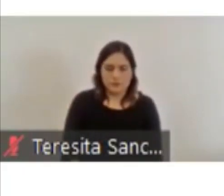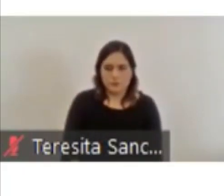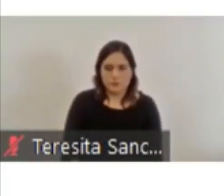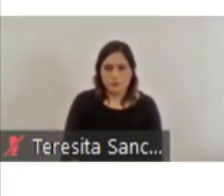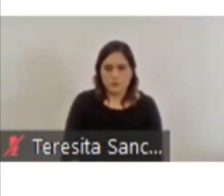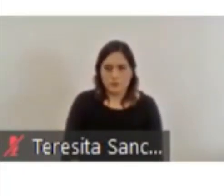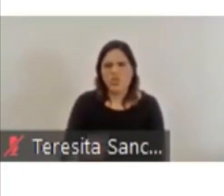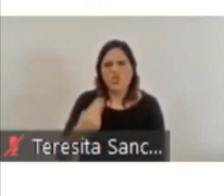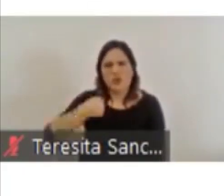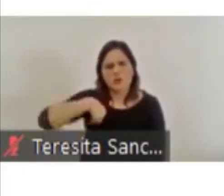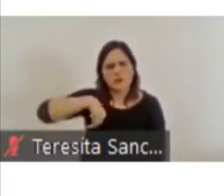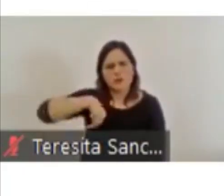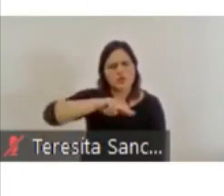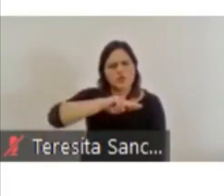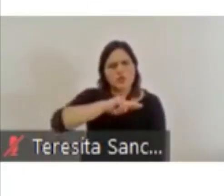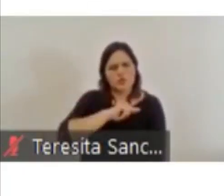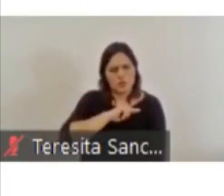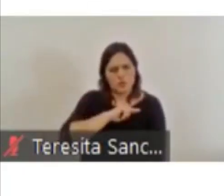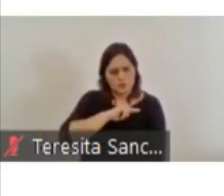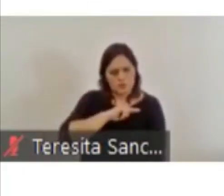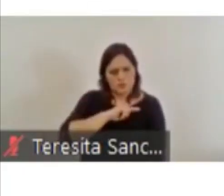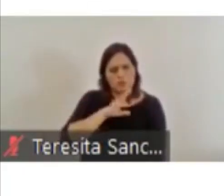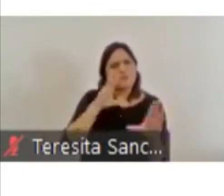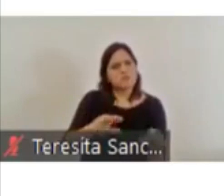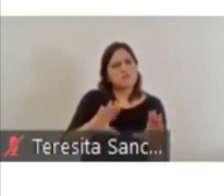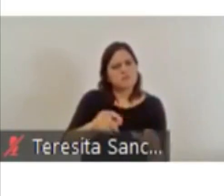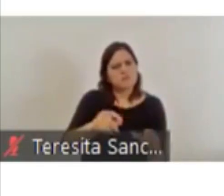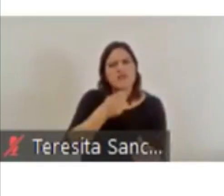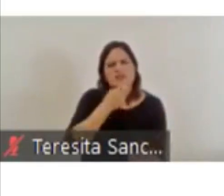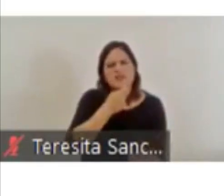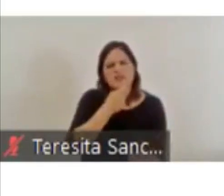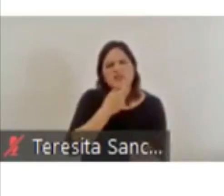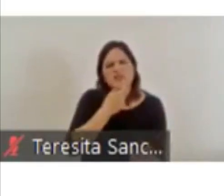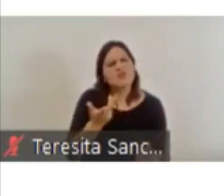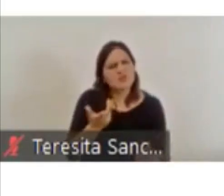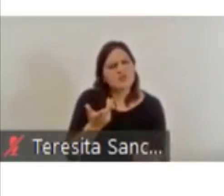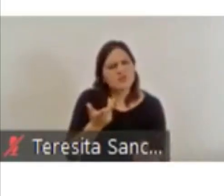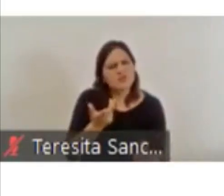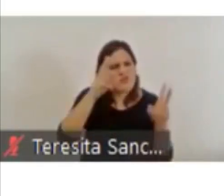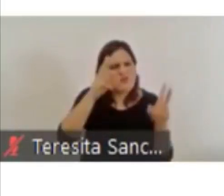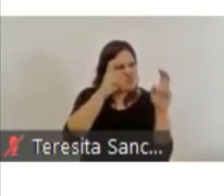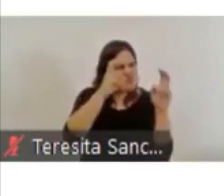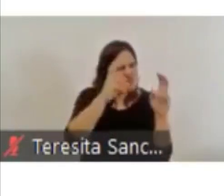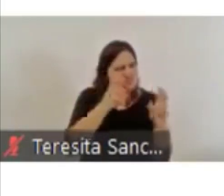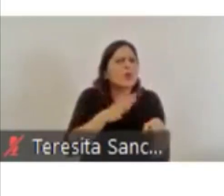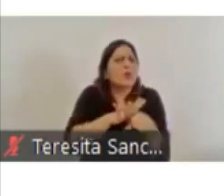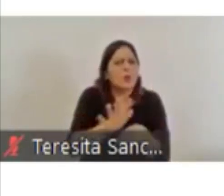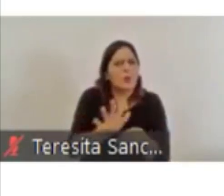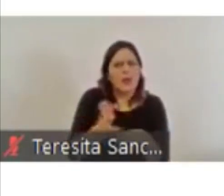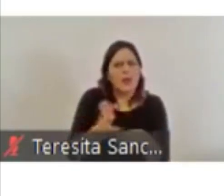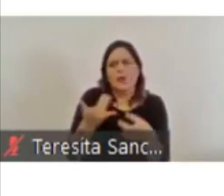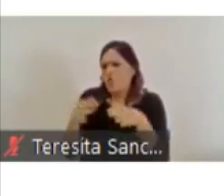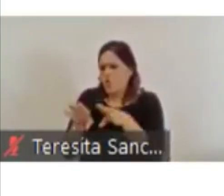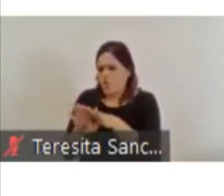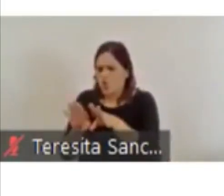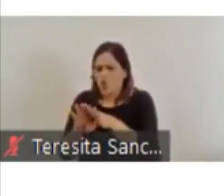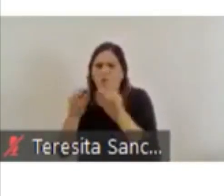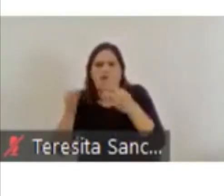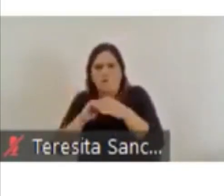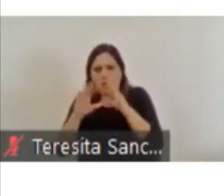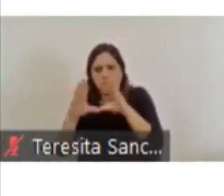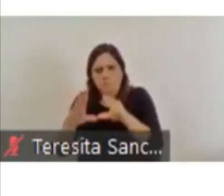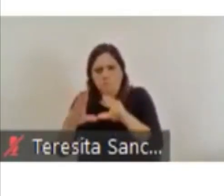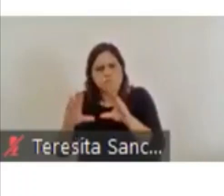les enseñamos a los niños? ¿O cómo les enseñamos? Digo, yo no soy experto